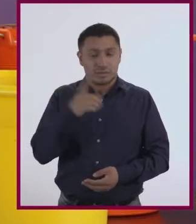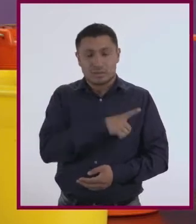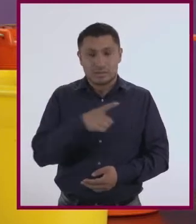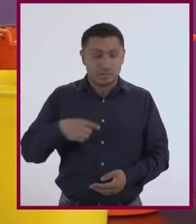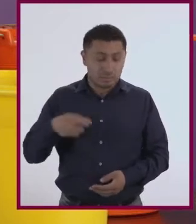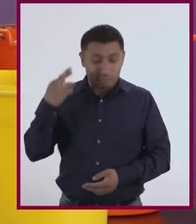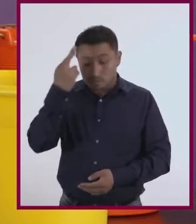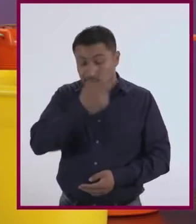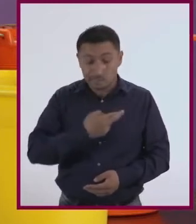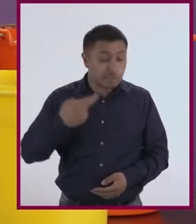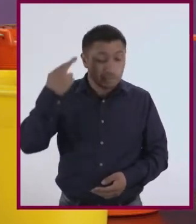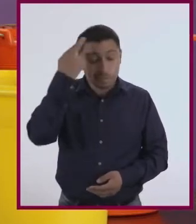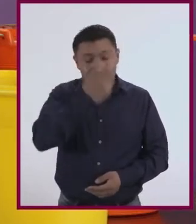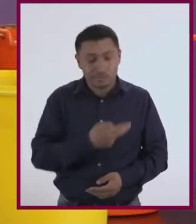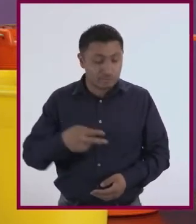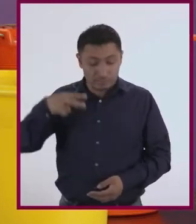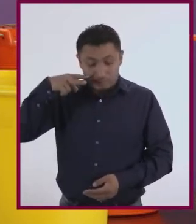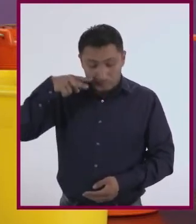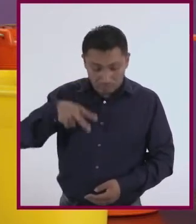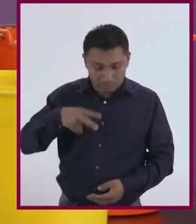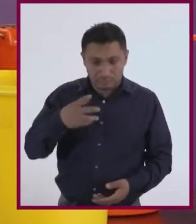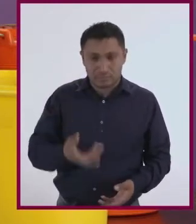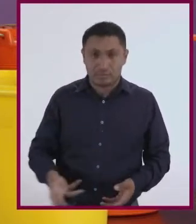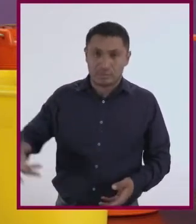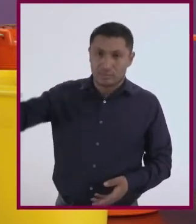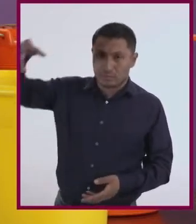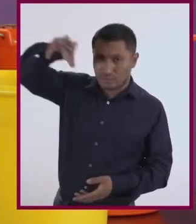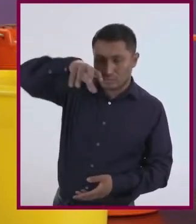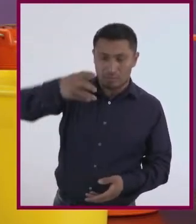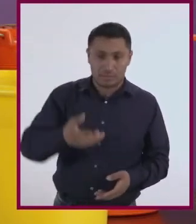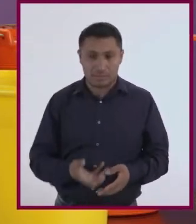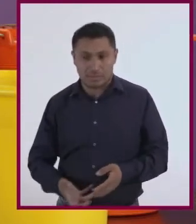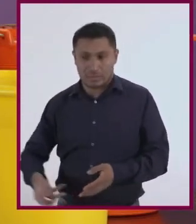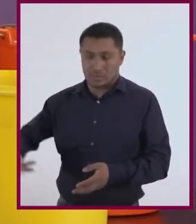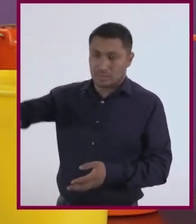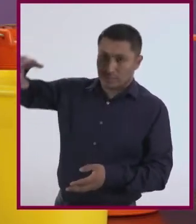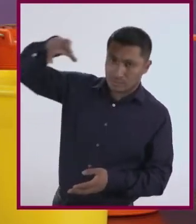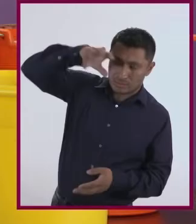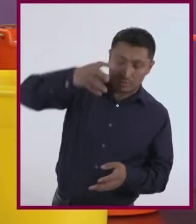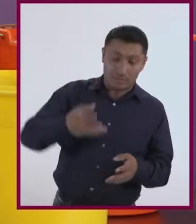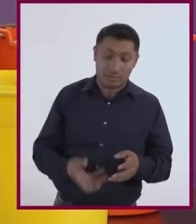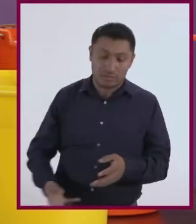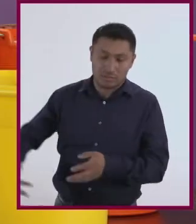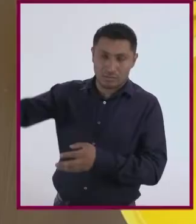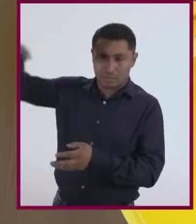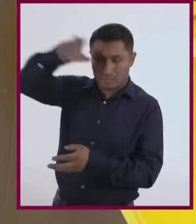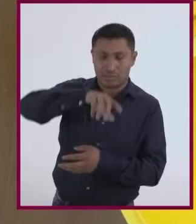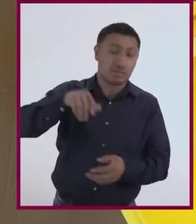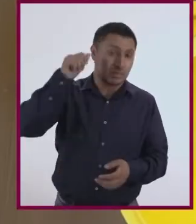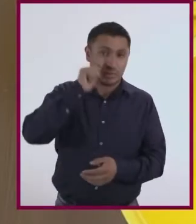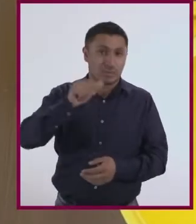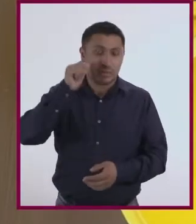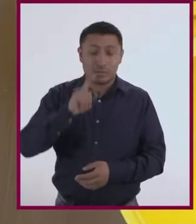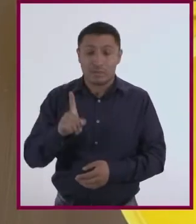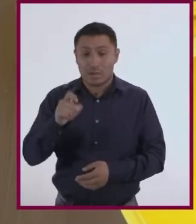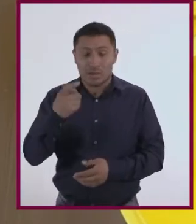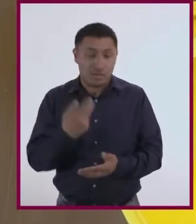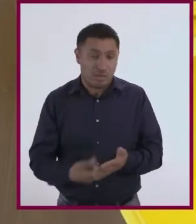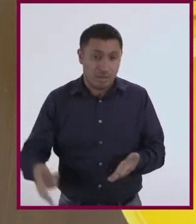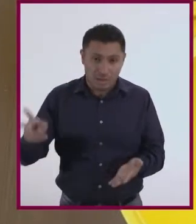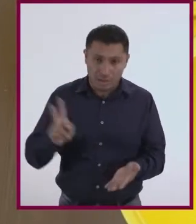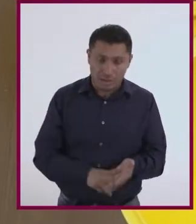revisando constantemente y vertiéndolos en la parte de arriba, siempre por la parte de arriba. Entonces reciclamos siempre el líquido que salga de nuestra